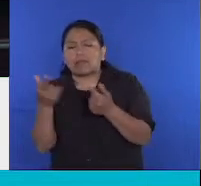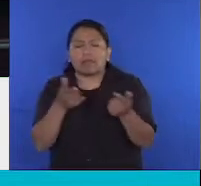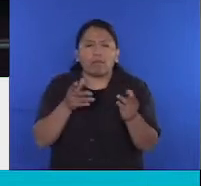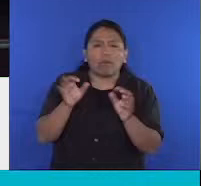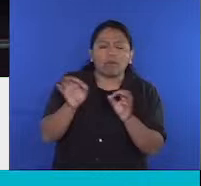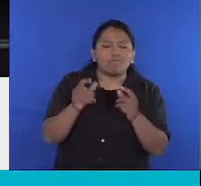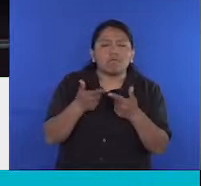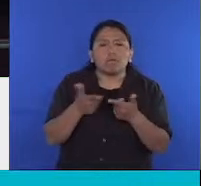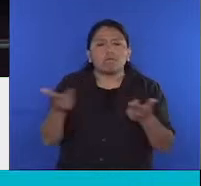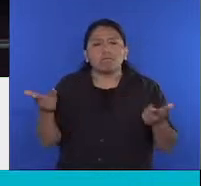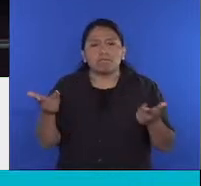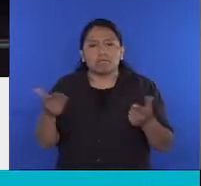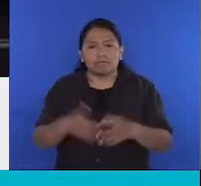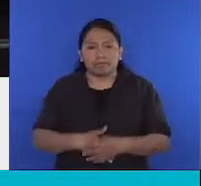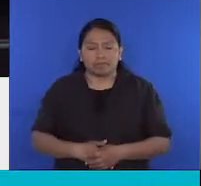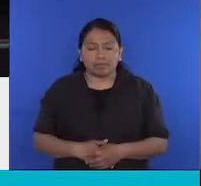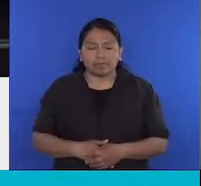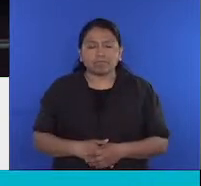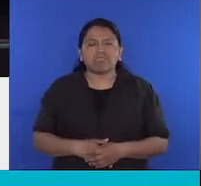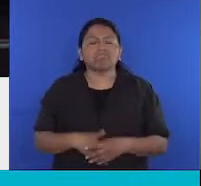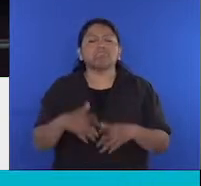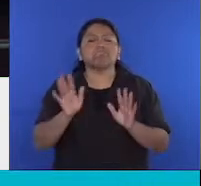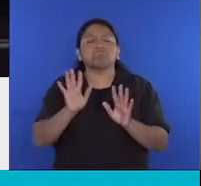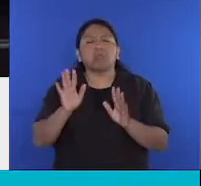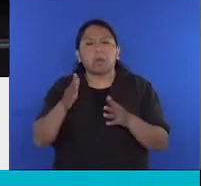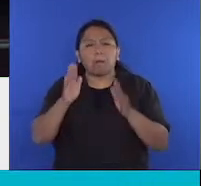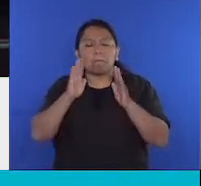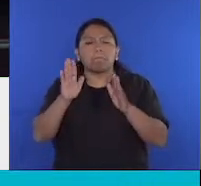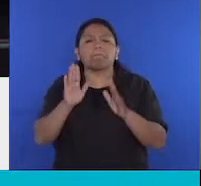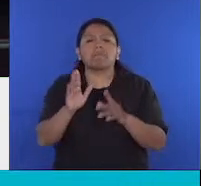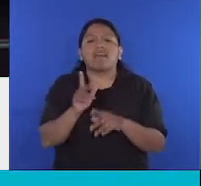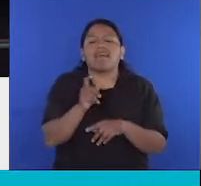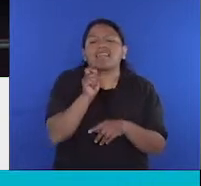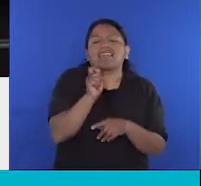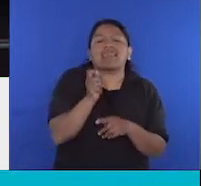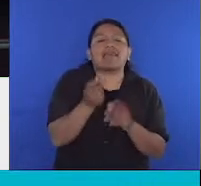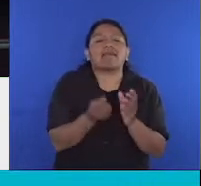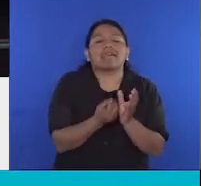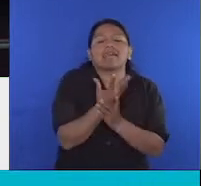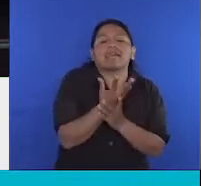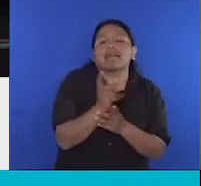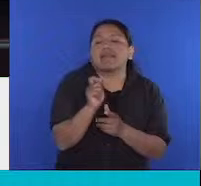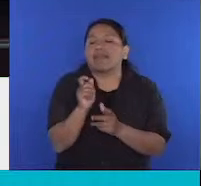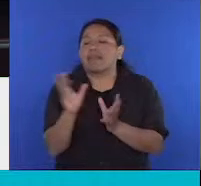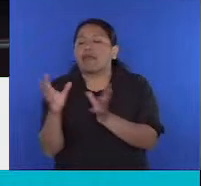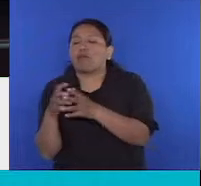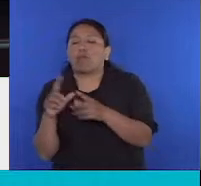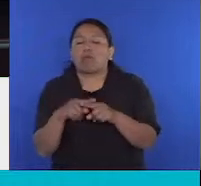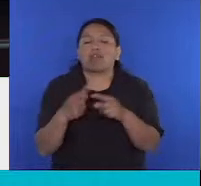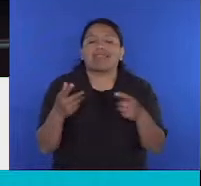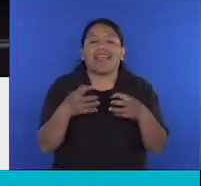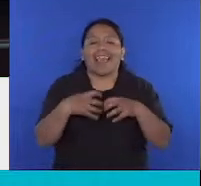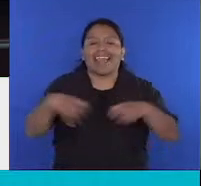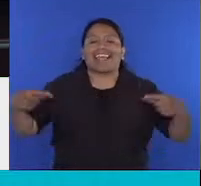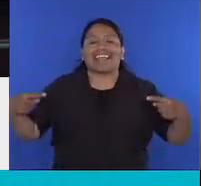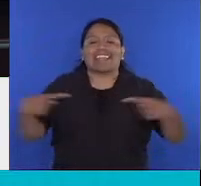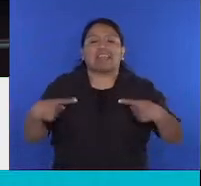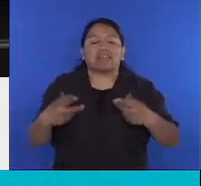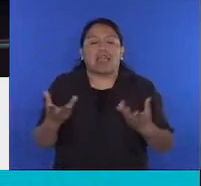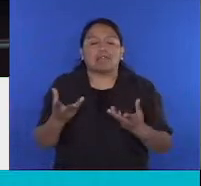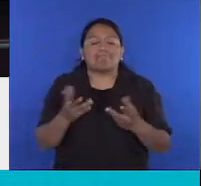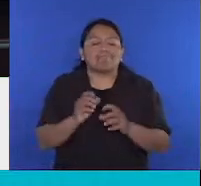la pertenencia de esa iniciativa a uno o a otro lado de la grieta maldita que nos viene separando desde hace